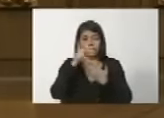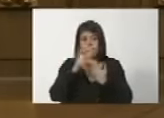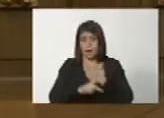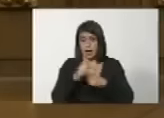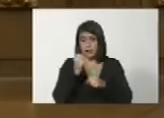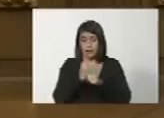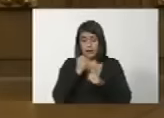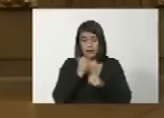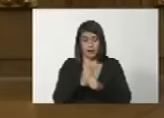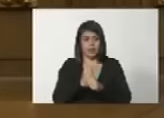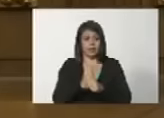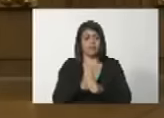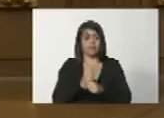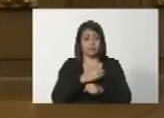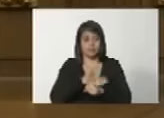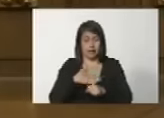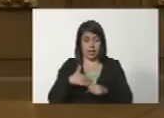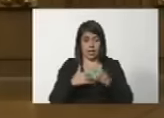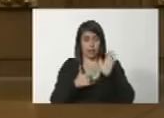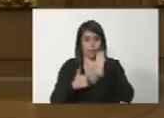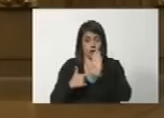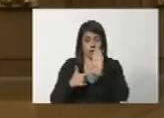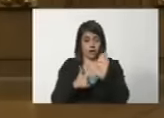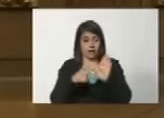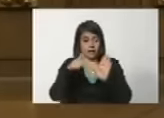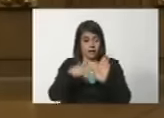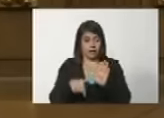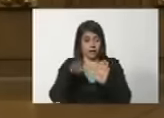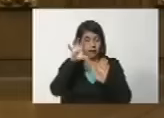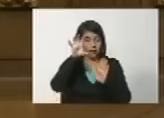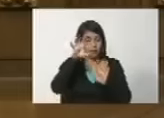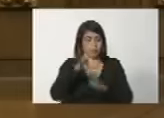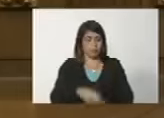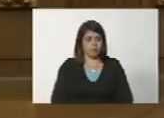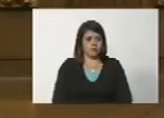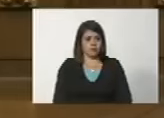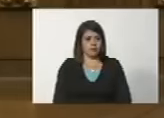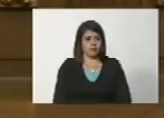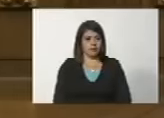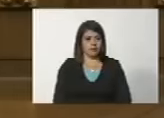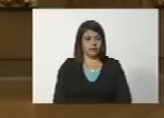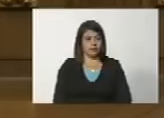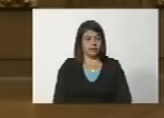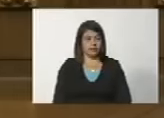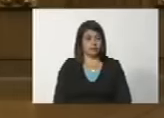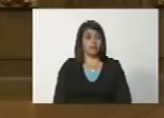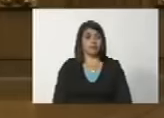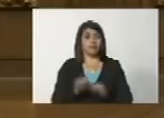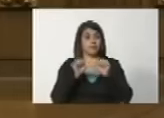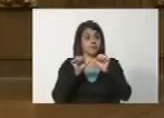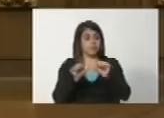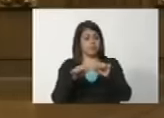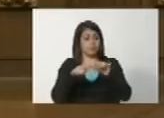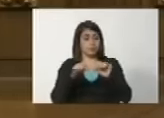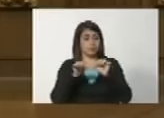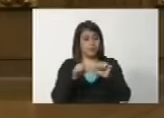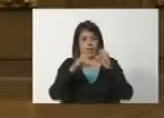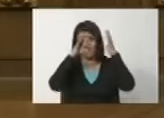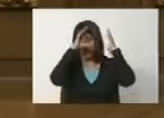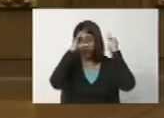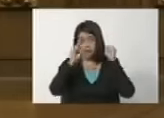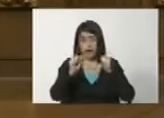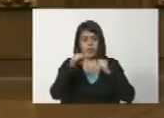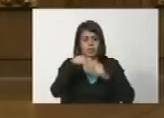trabajo que Jaidis Briceño presenta ante la nación para su estadía como